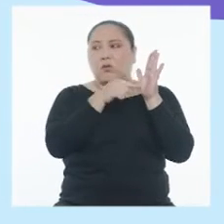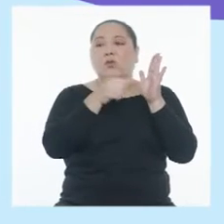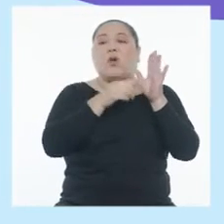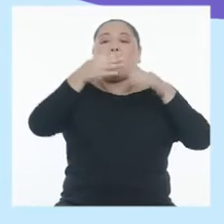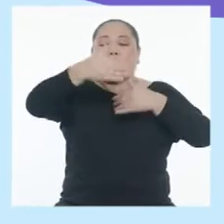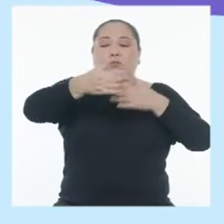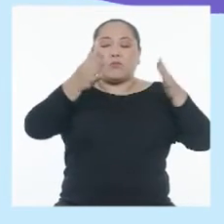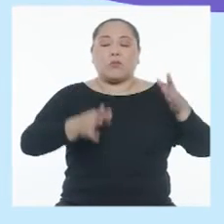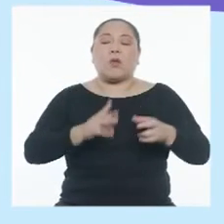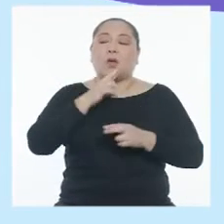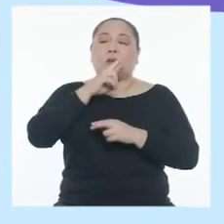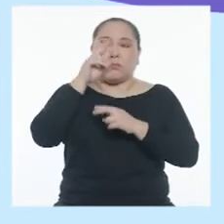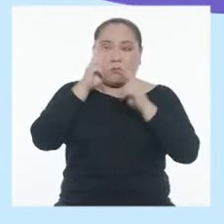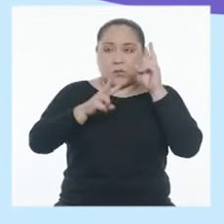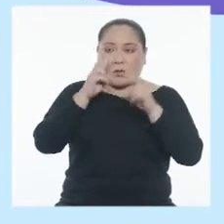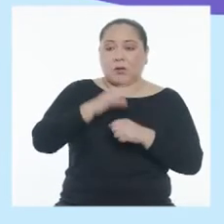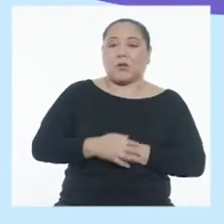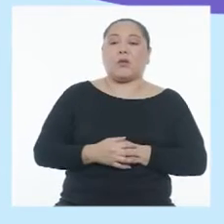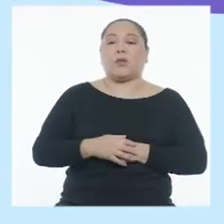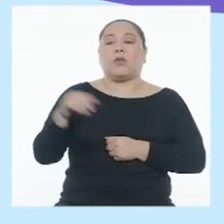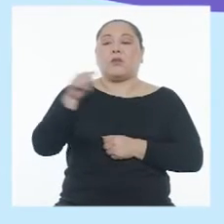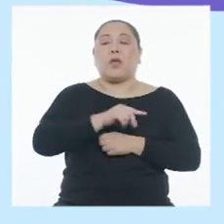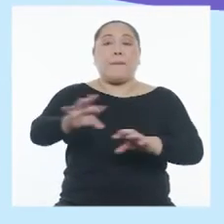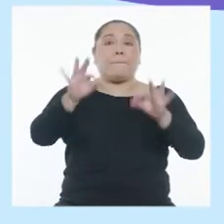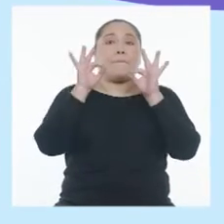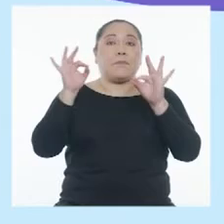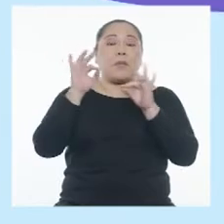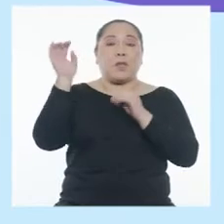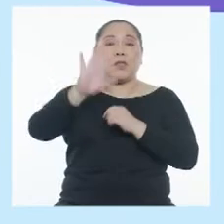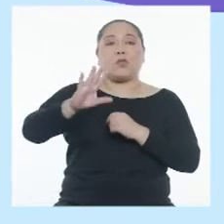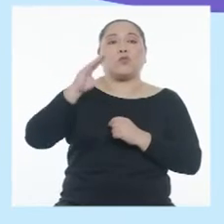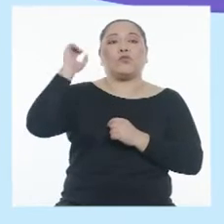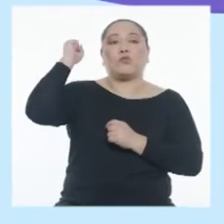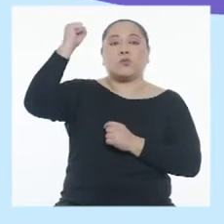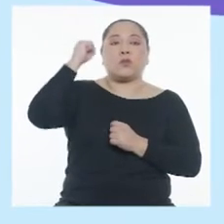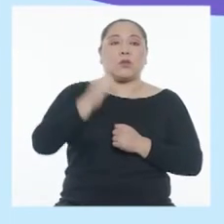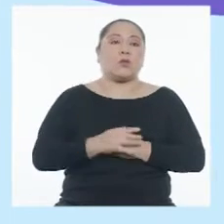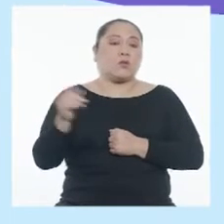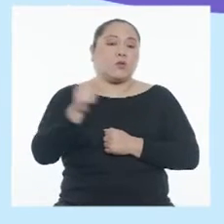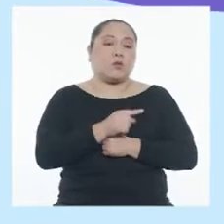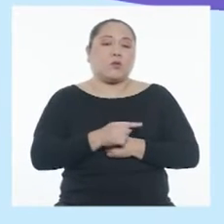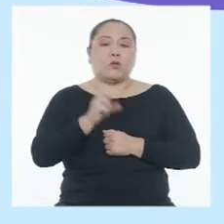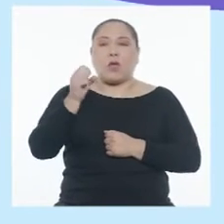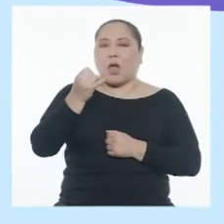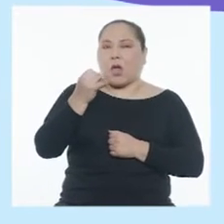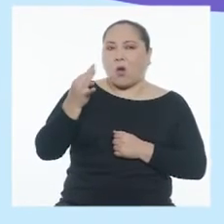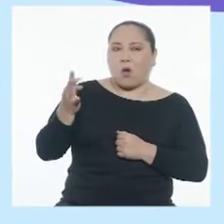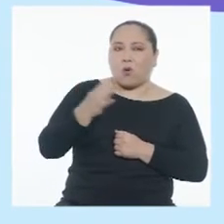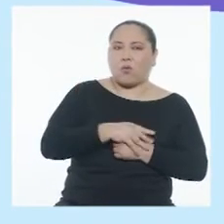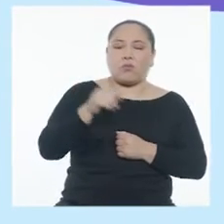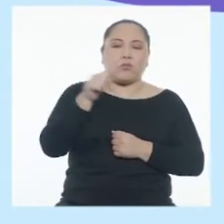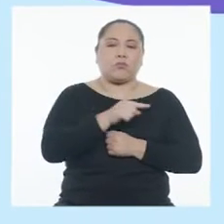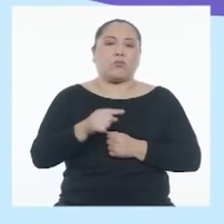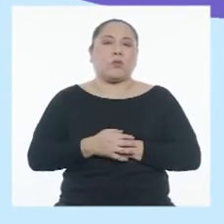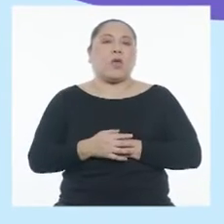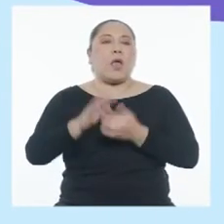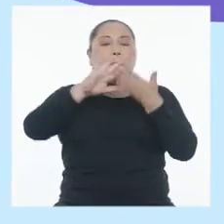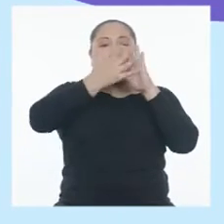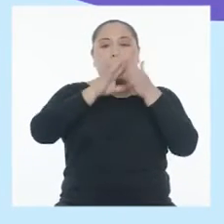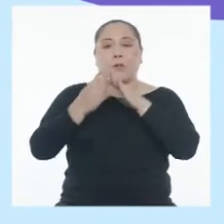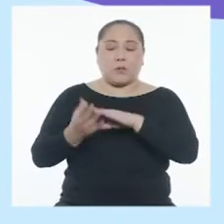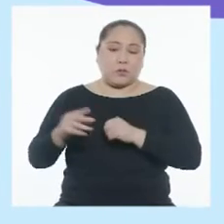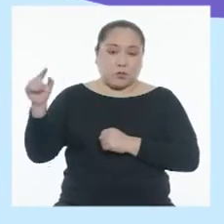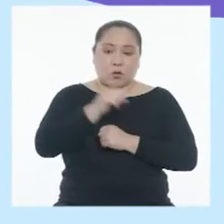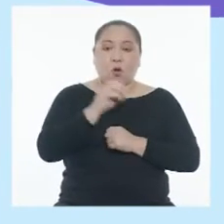situación de riesgo. Es decir, son más propensos a sufrir amenazas contra sus derechos, tener ciertas desventajas comparado al resto de la